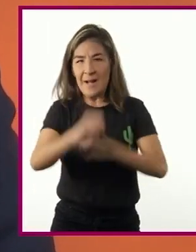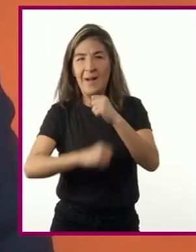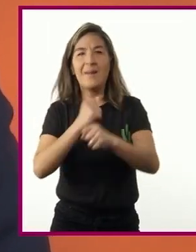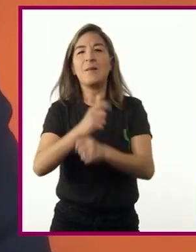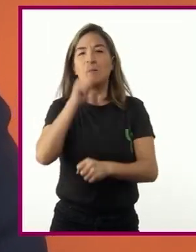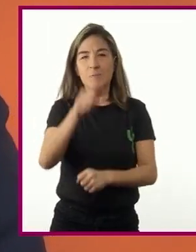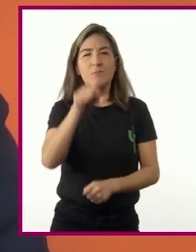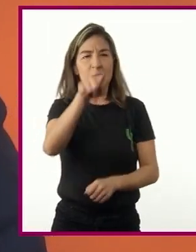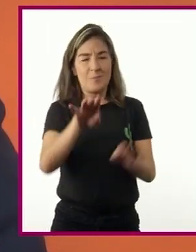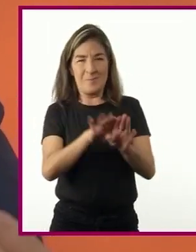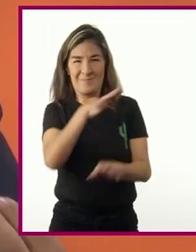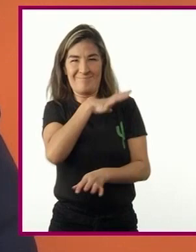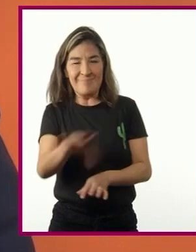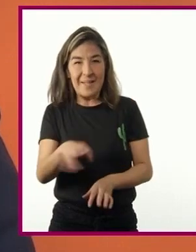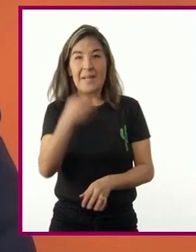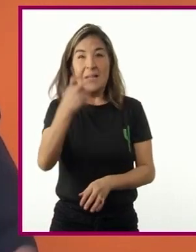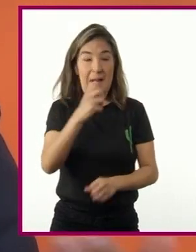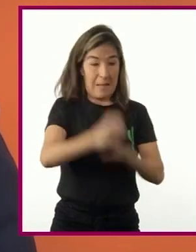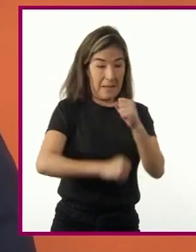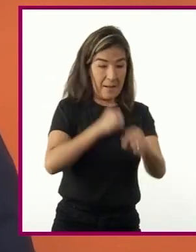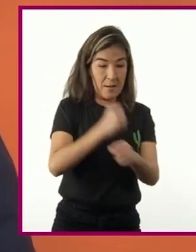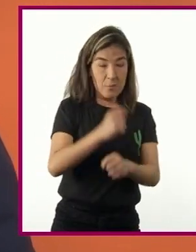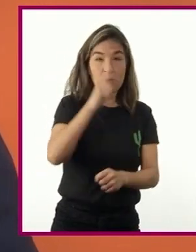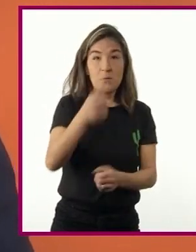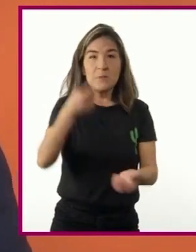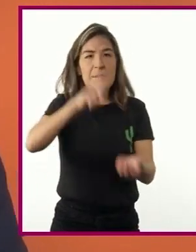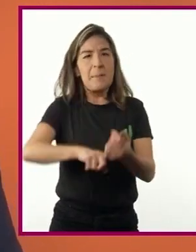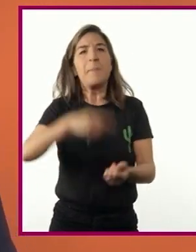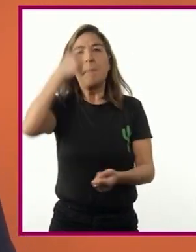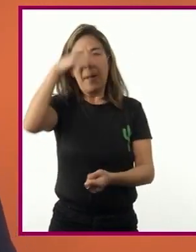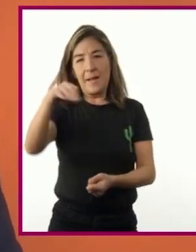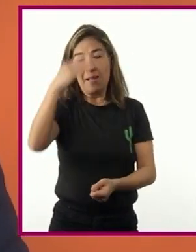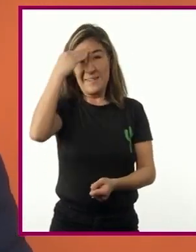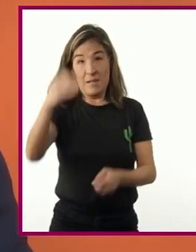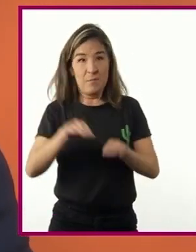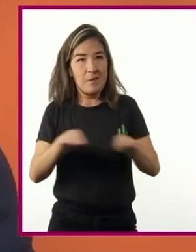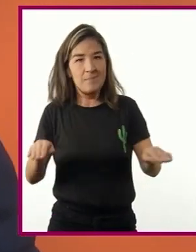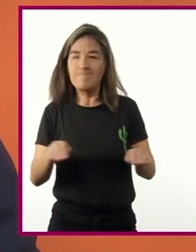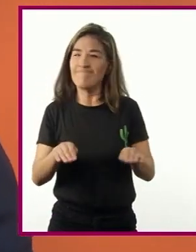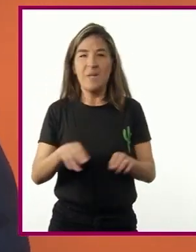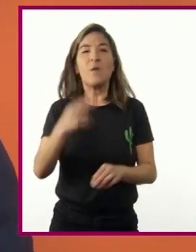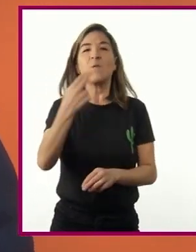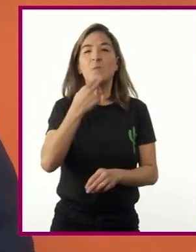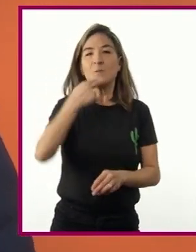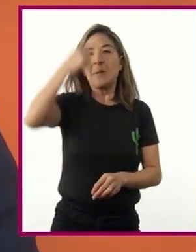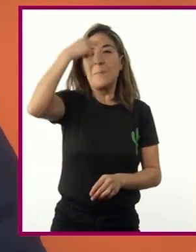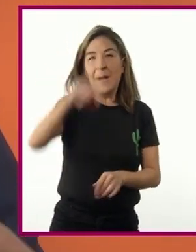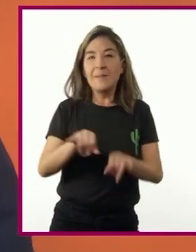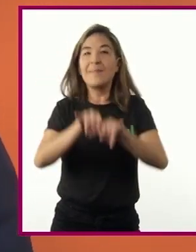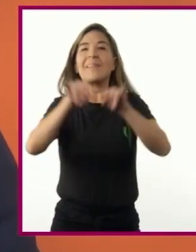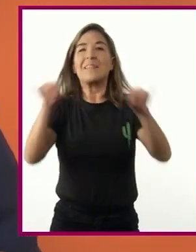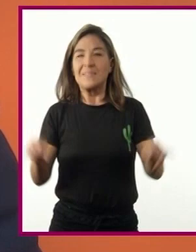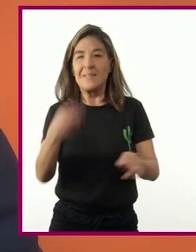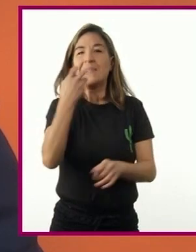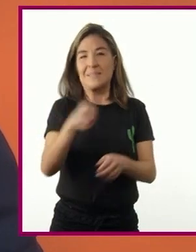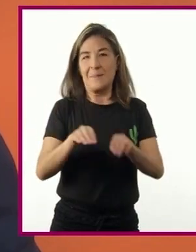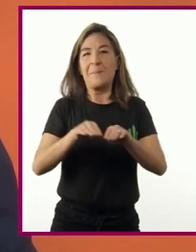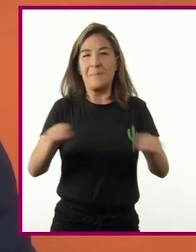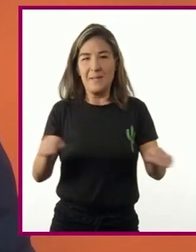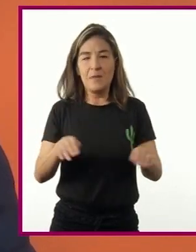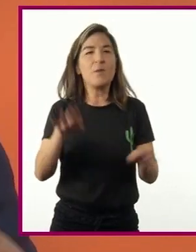saber que el año luz no se emplea para medir tiempo, se utiliza para medir distancia. Así